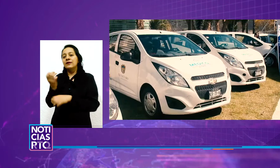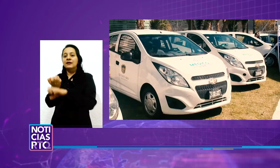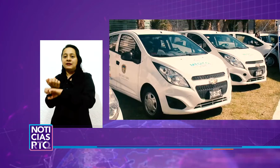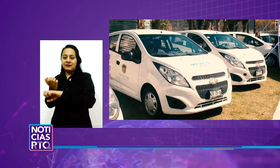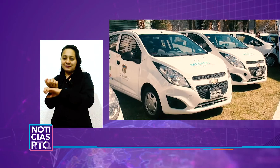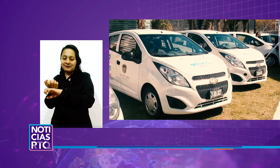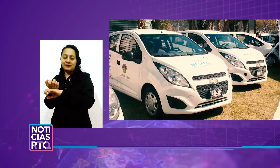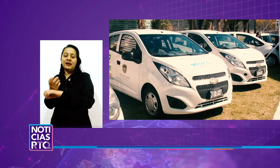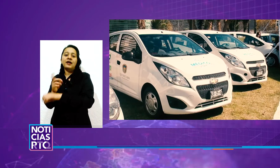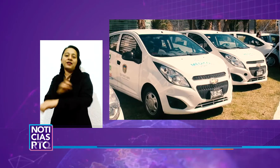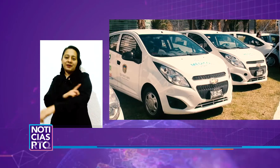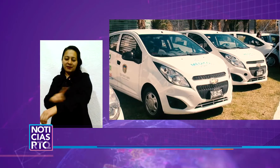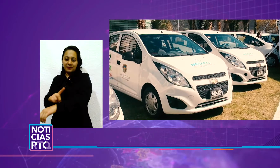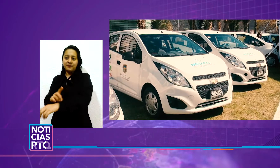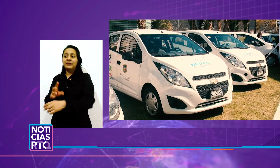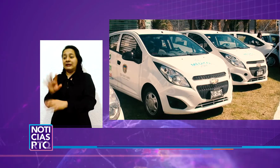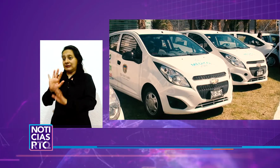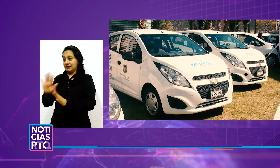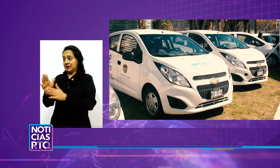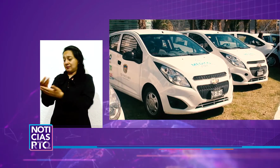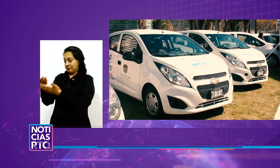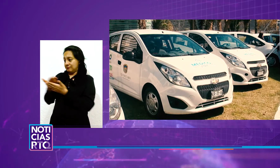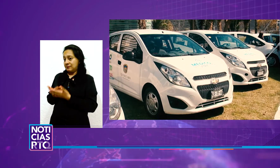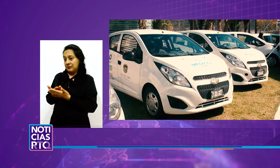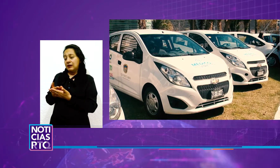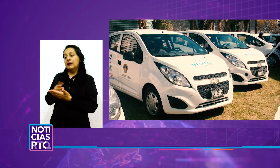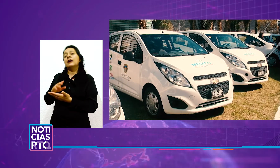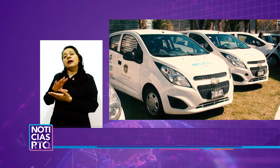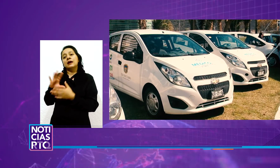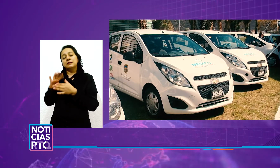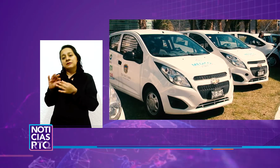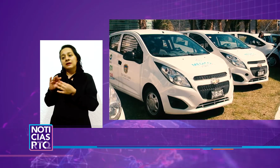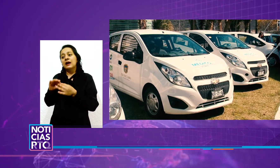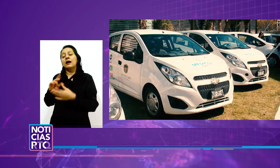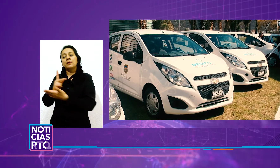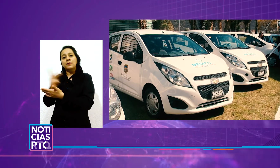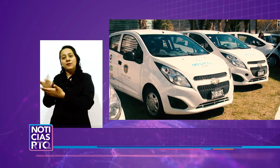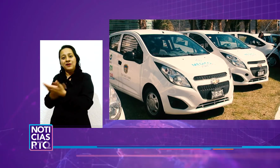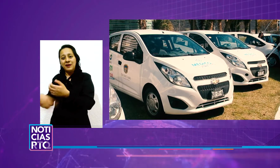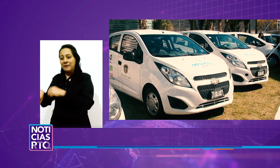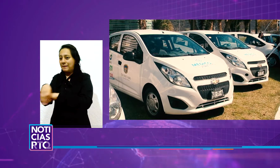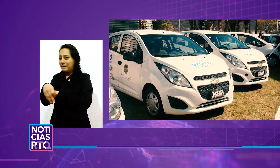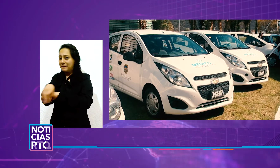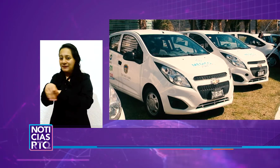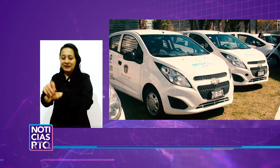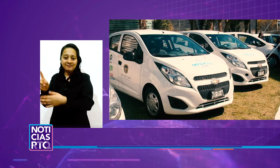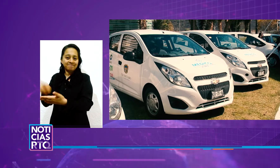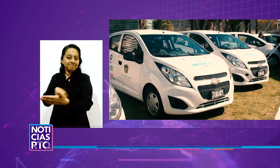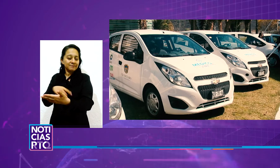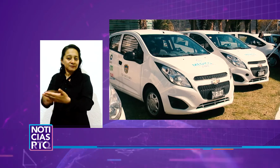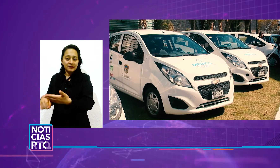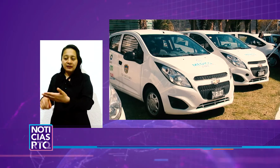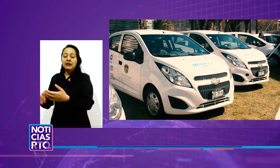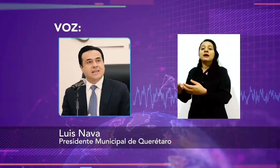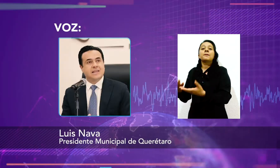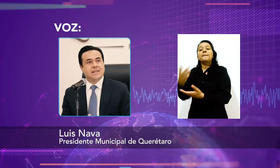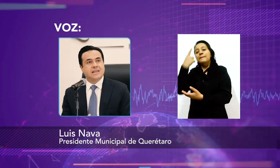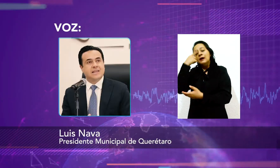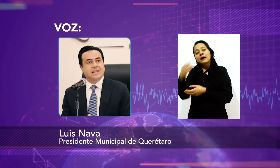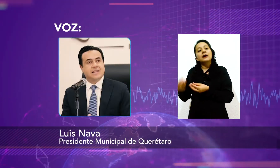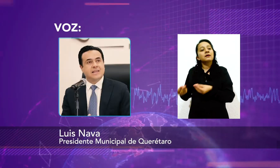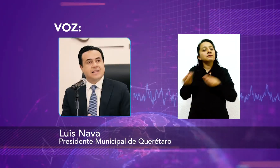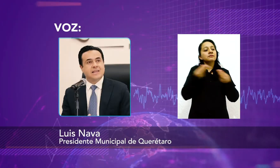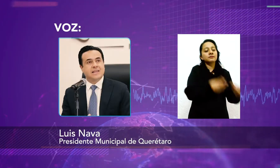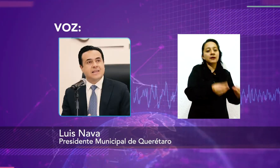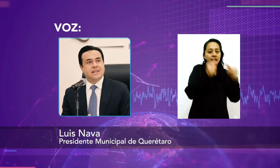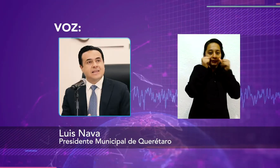recibieron y con ello se dio pie a detener la operación del programa temporalmente y sumarse a atender la contingencia. Hasta